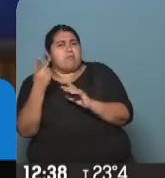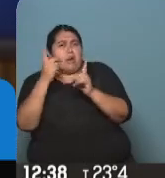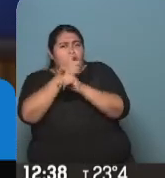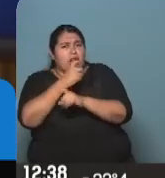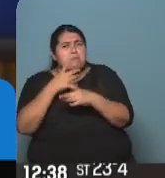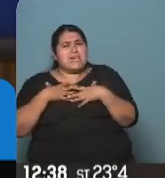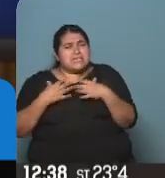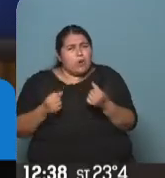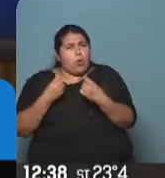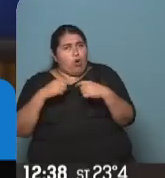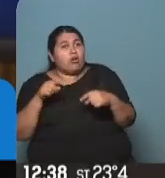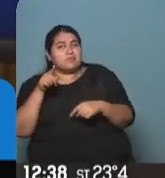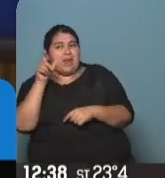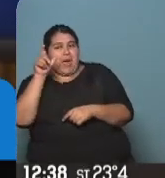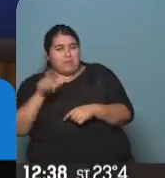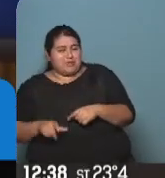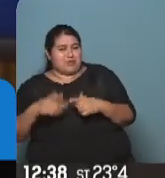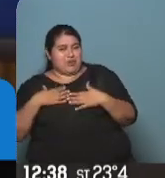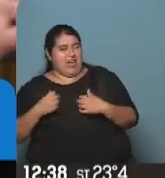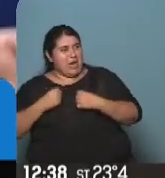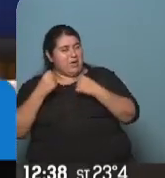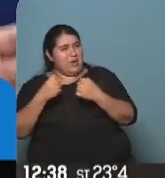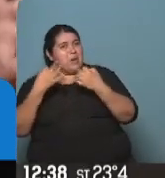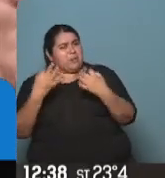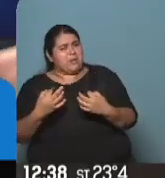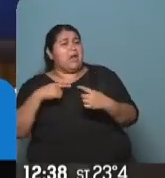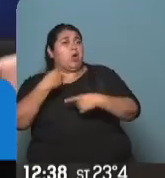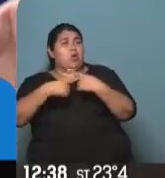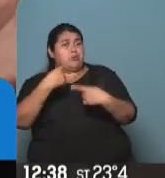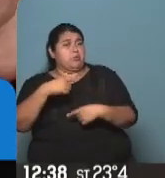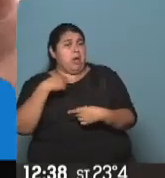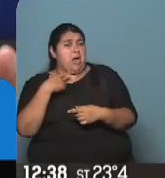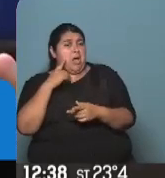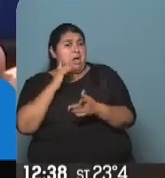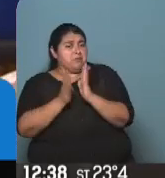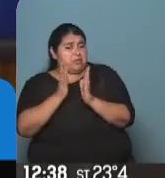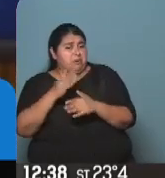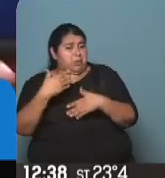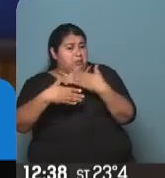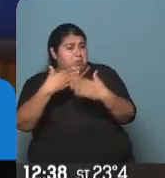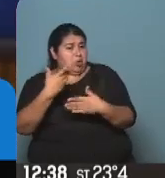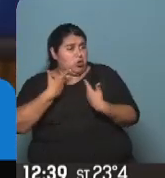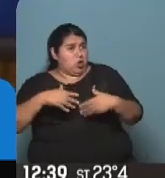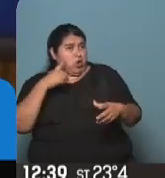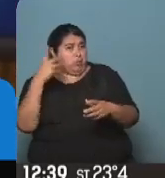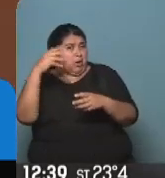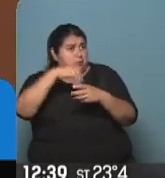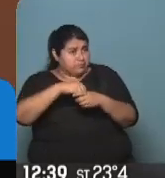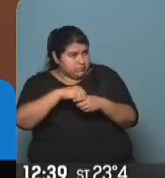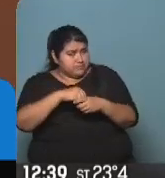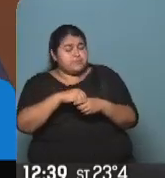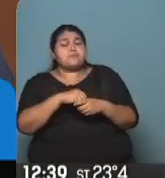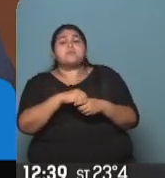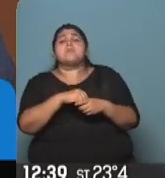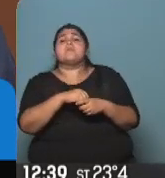posible hasta que la persona se compense y luego continuar el tratamiento en la comunidad. ¿Qué pasa con los psiquiátricos? ¿Se terminan?